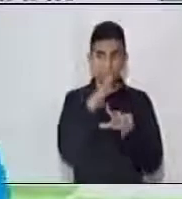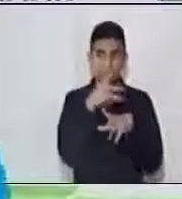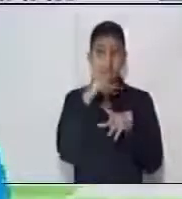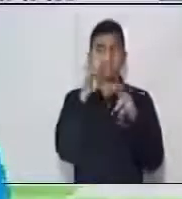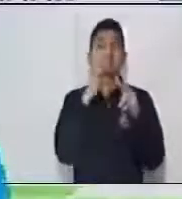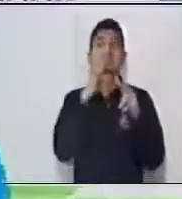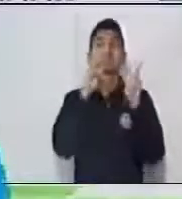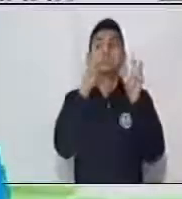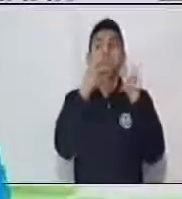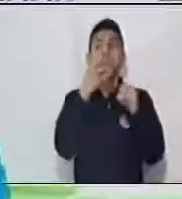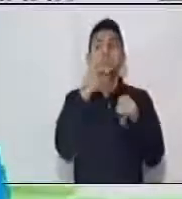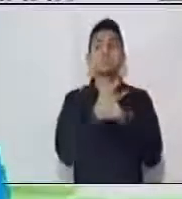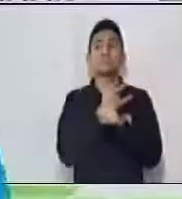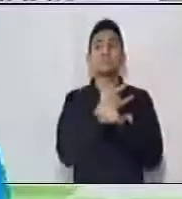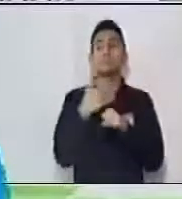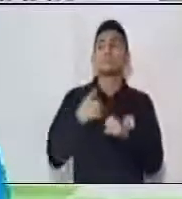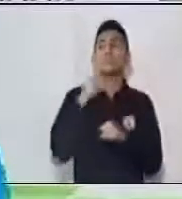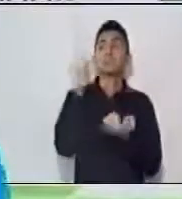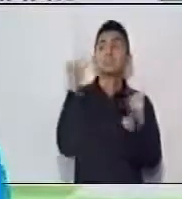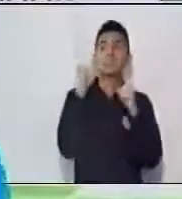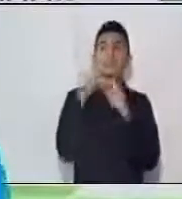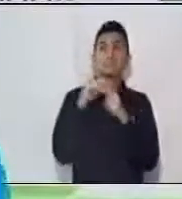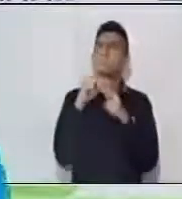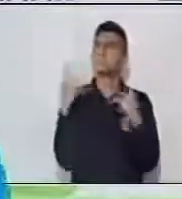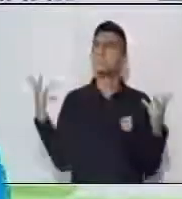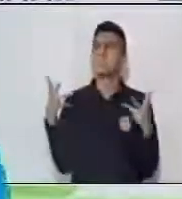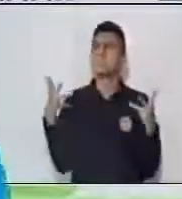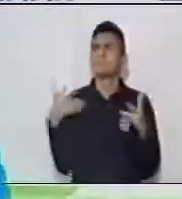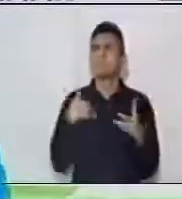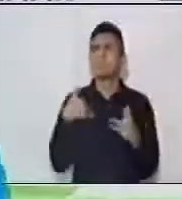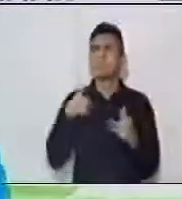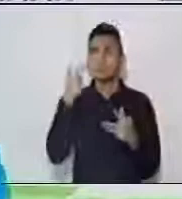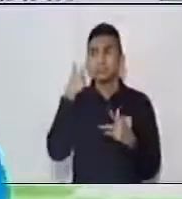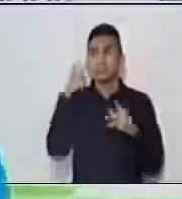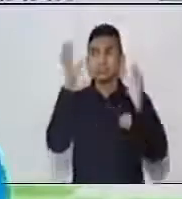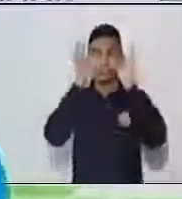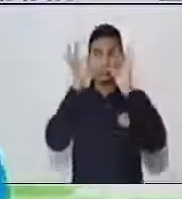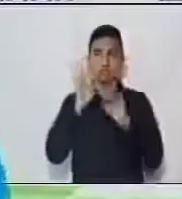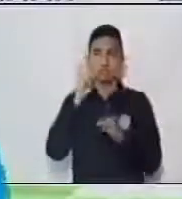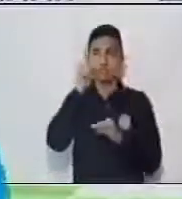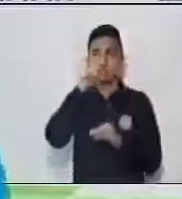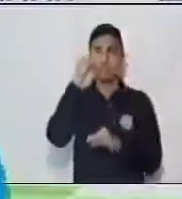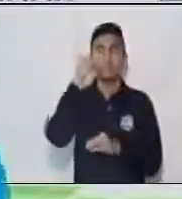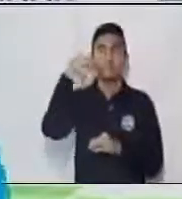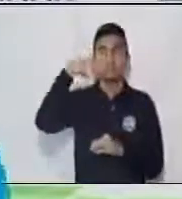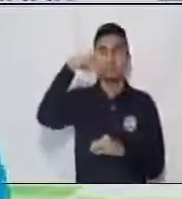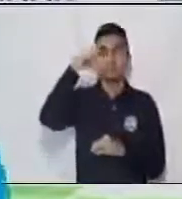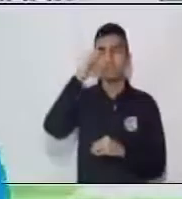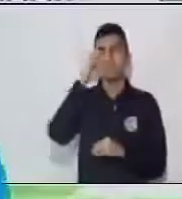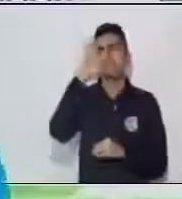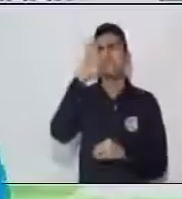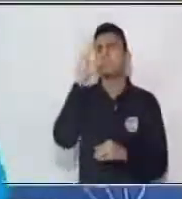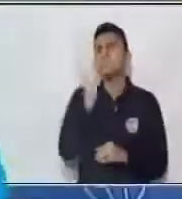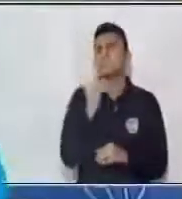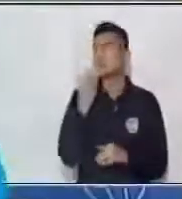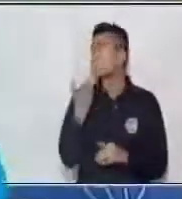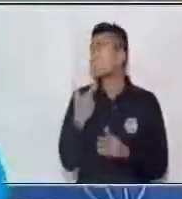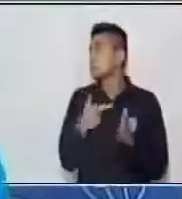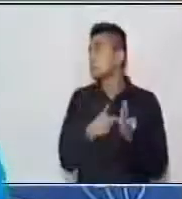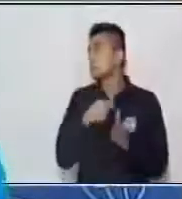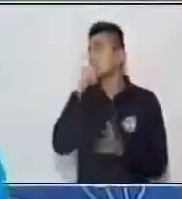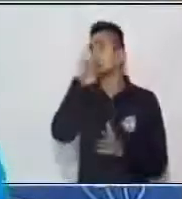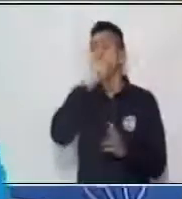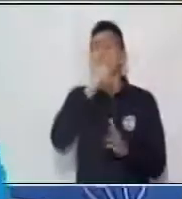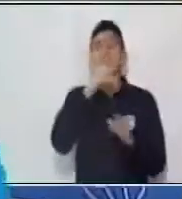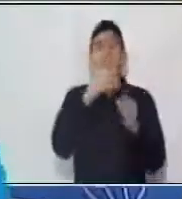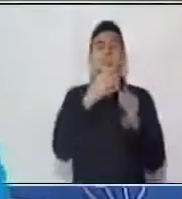hablando de que constan de una palabra, pues esta va a ser la manera simple. ¿Por qué? Porque no le da